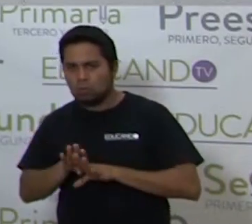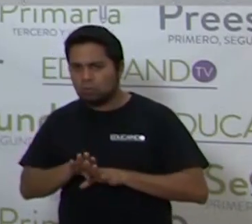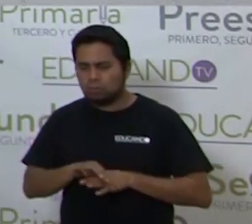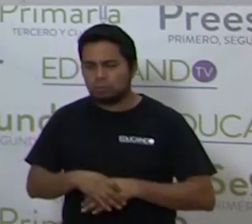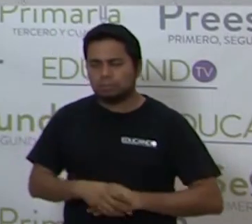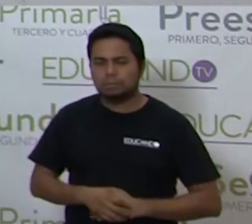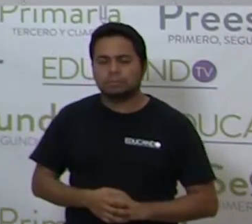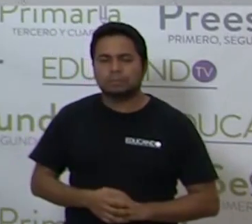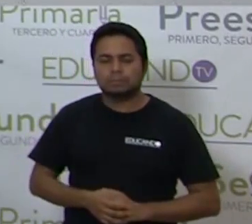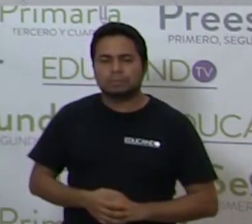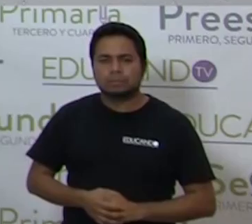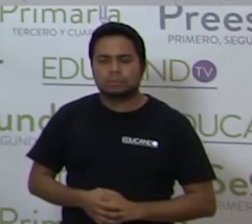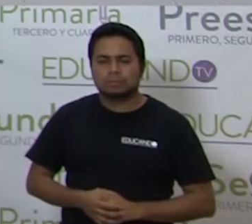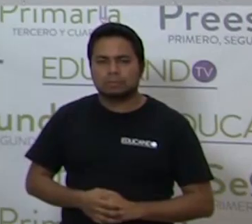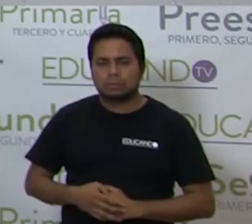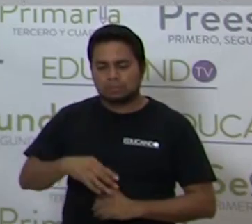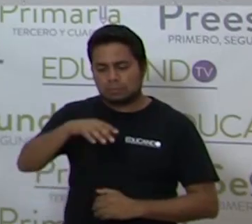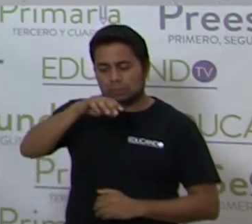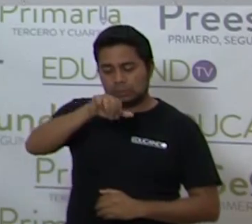Amado.